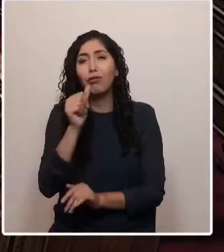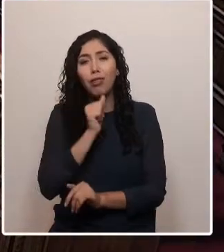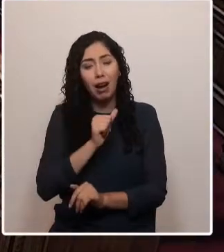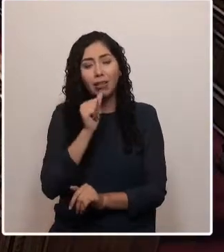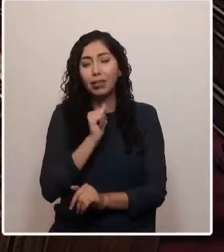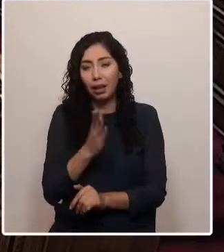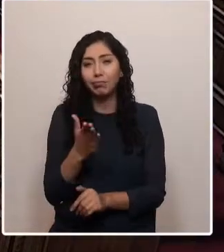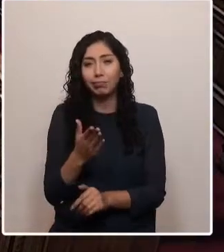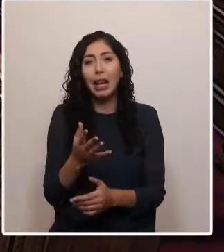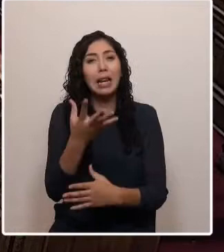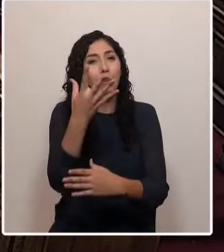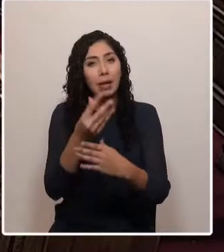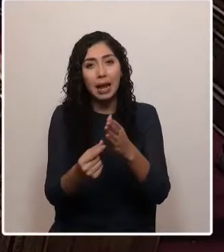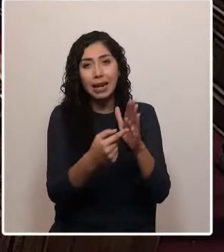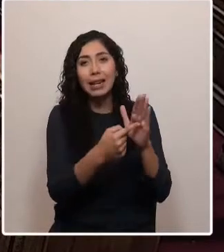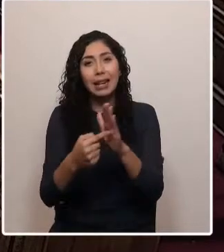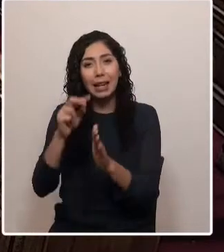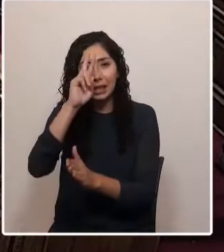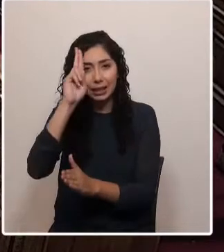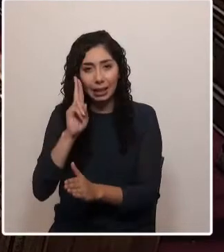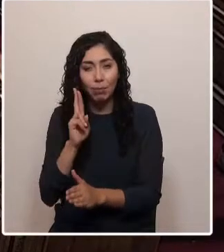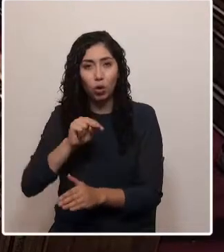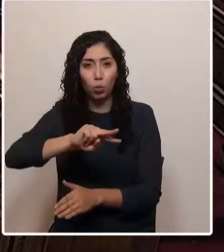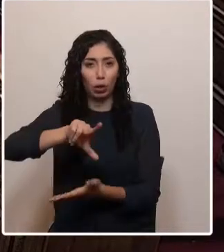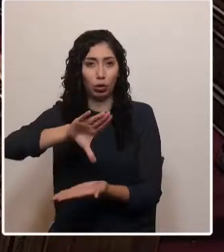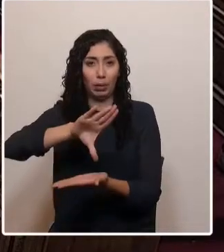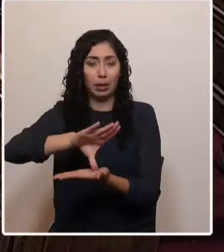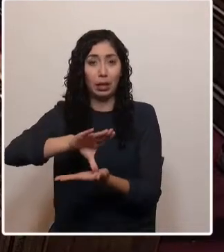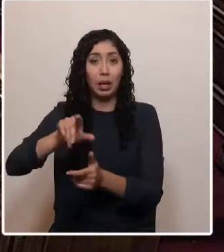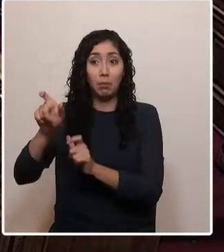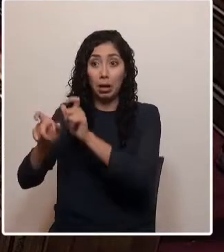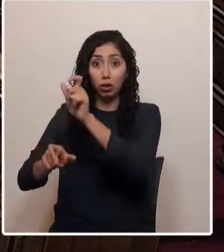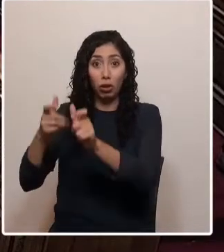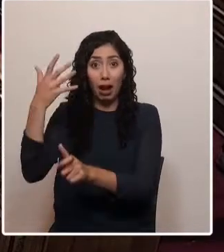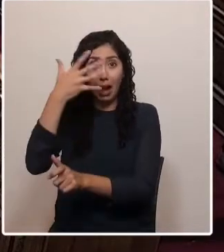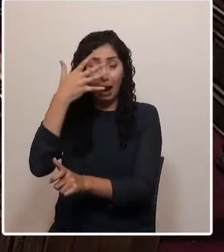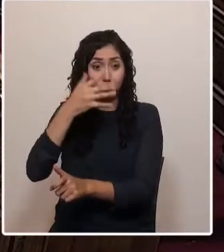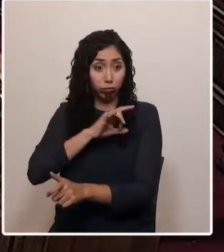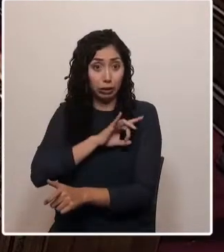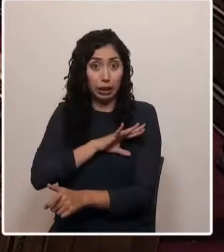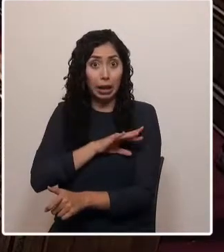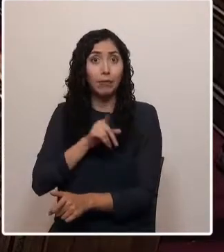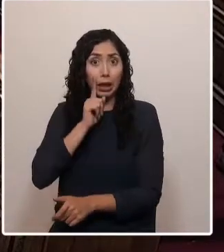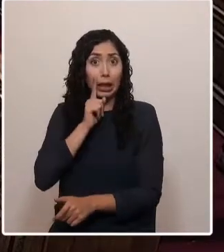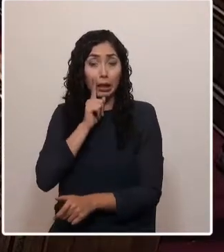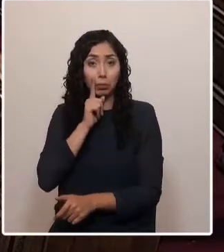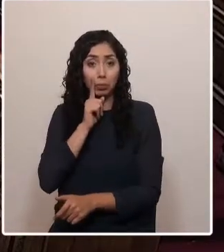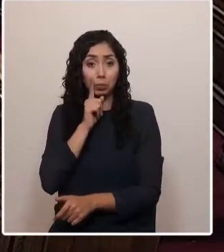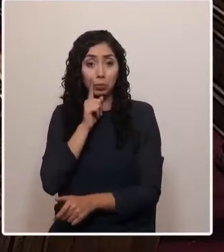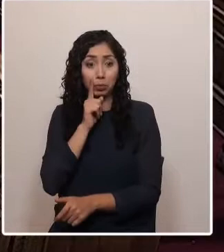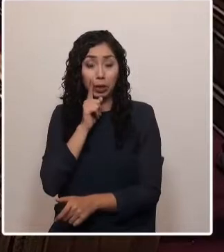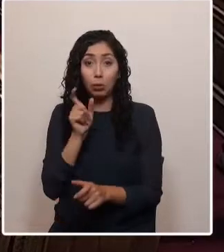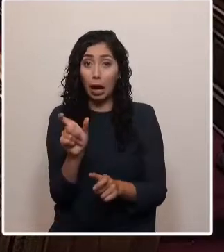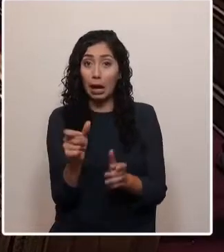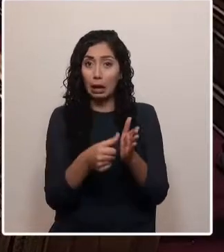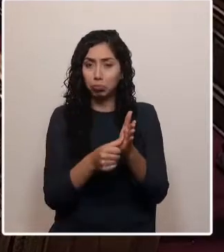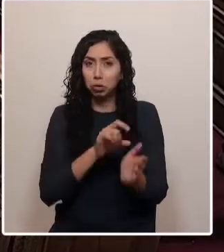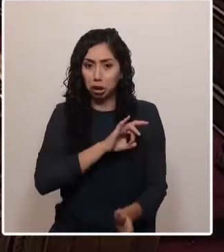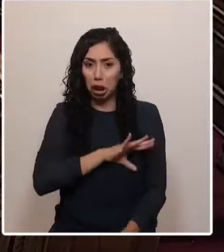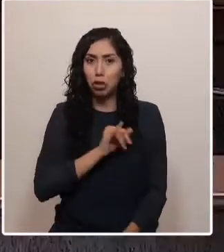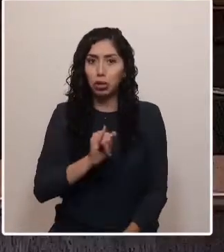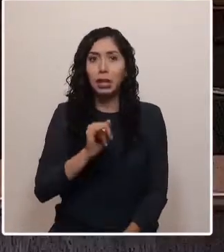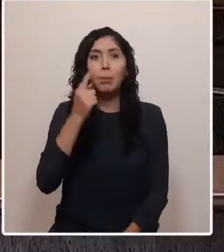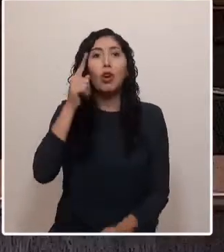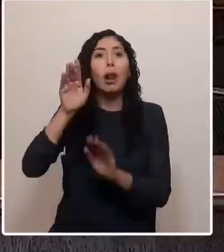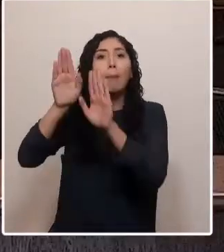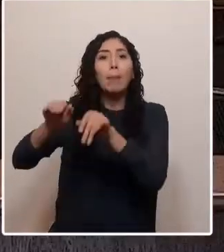país. Las y los afrodescendientes chilenos son el grupo humano que, teniendo nacionalidad chilena, comparte la misma cultura, historia,